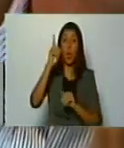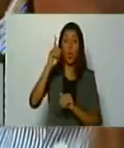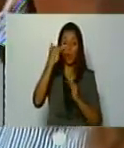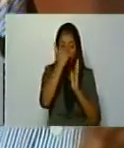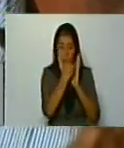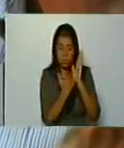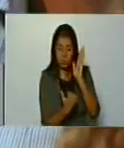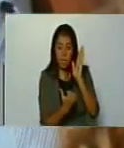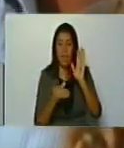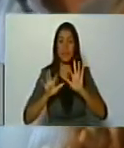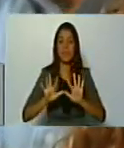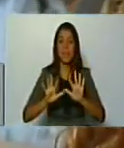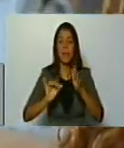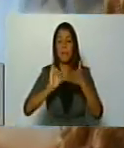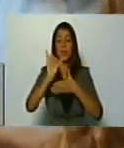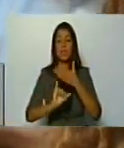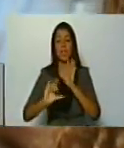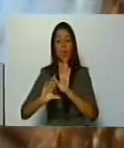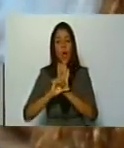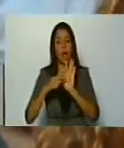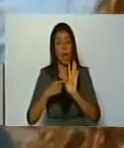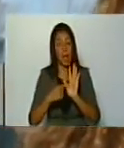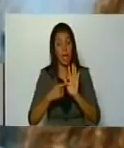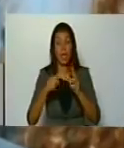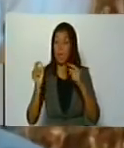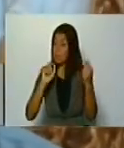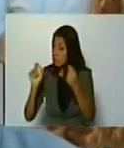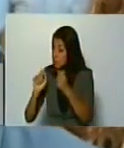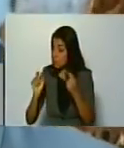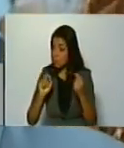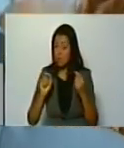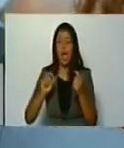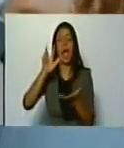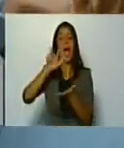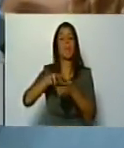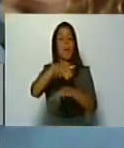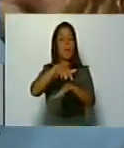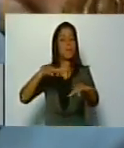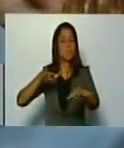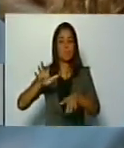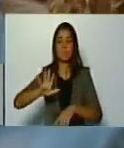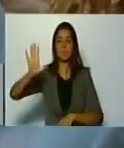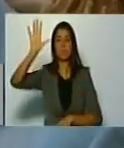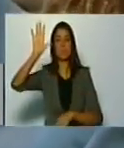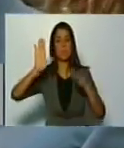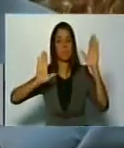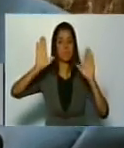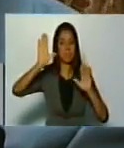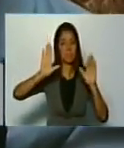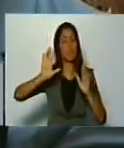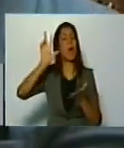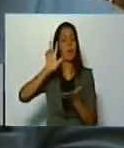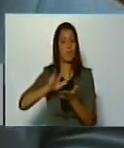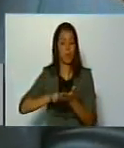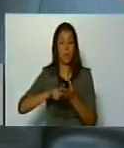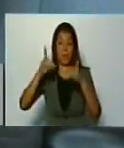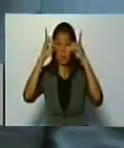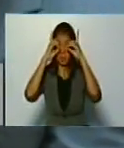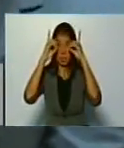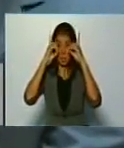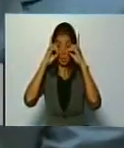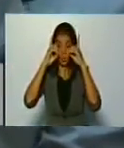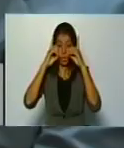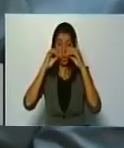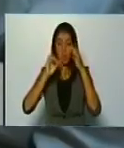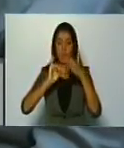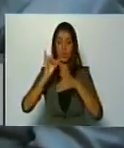del referido proyecto de ley, resultado aprobado por unanimidad. La presidenta declaró el diferimiento de